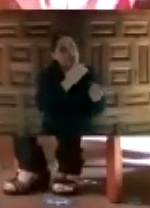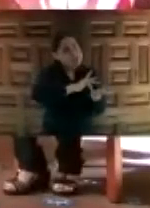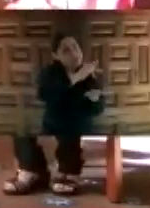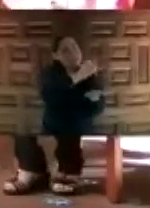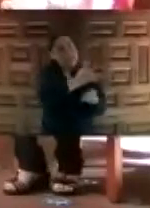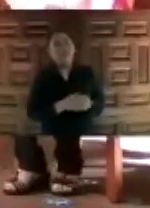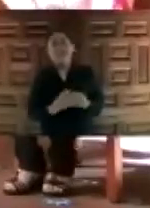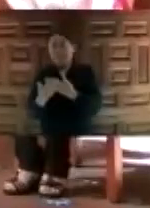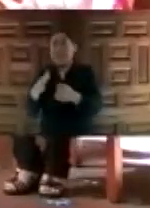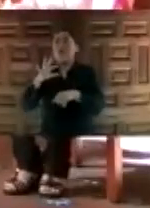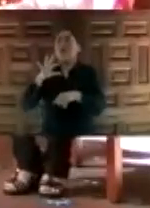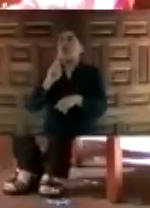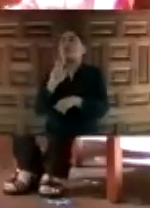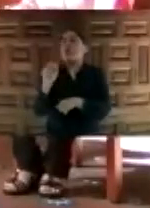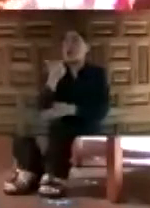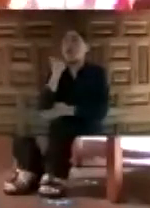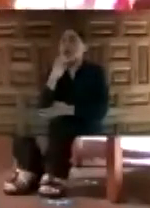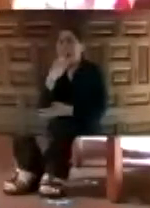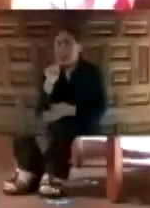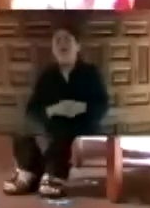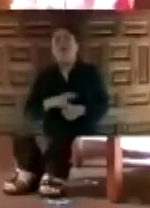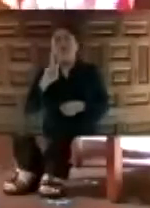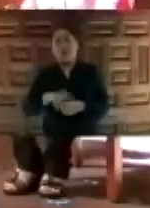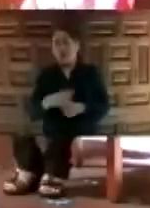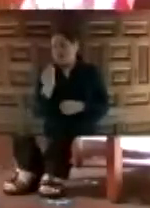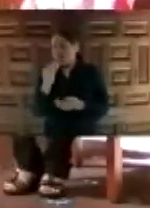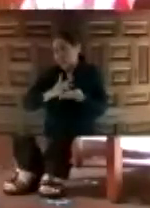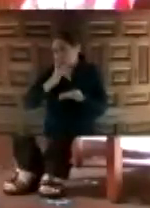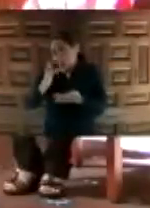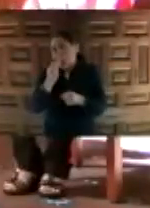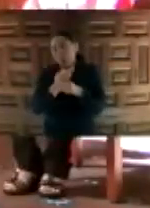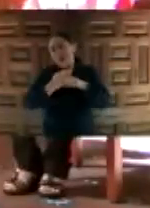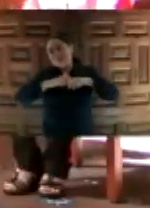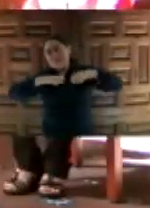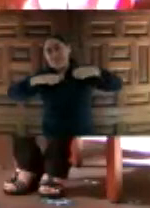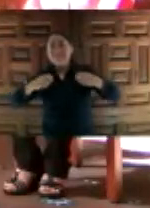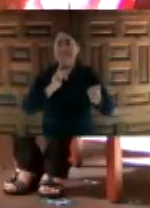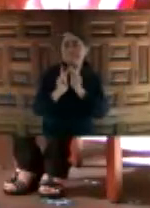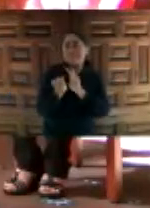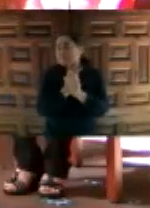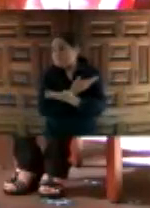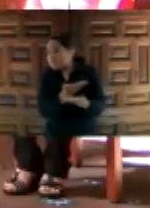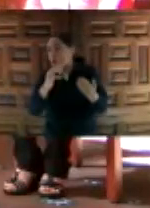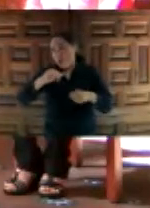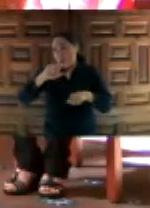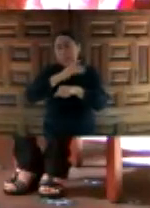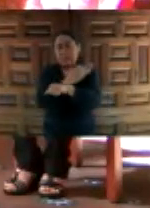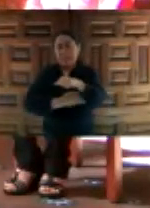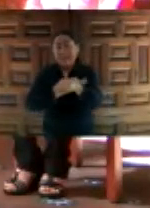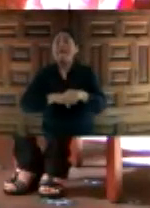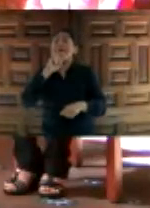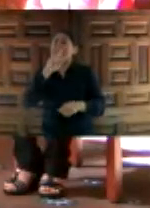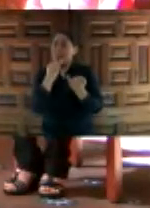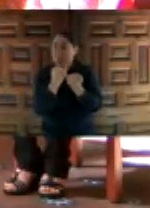Gabriela, por favor. Muchísimas gracias, primero, por permitirme dirigirme a ustedes el día de hoy en esta tarde. Quiero enviarles